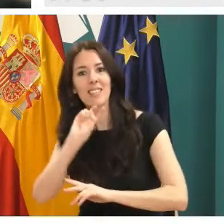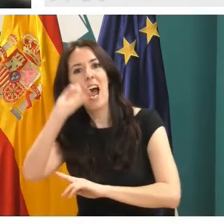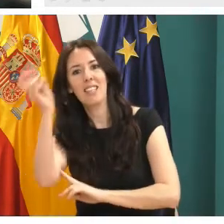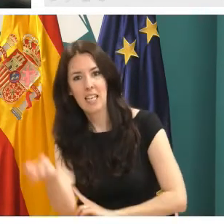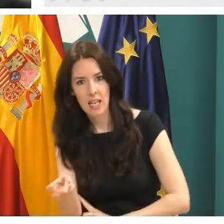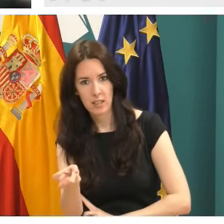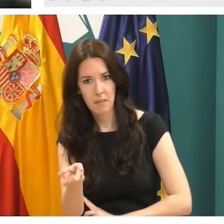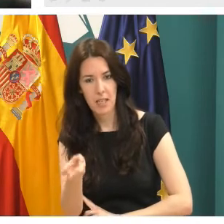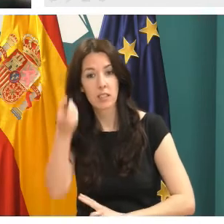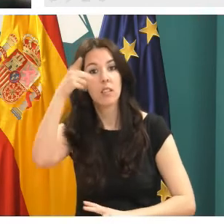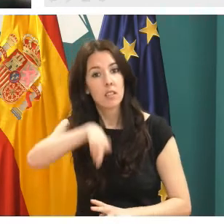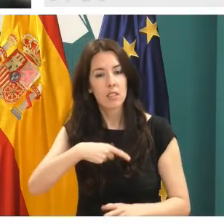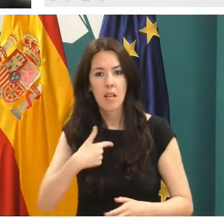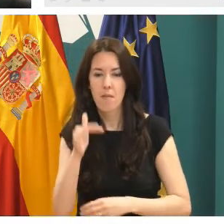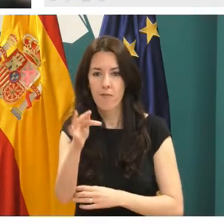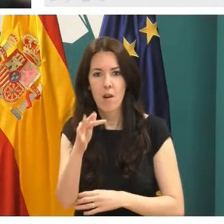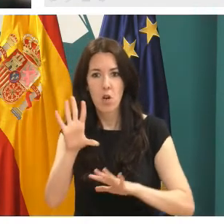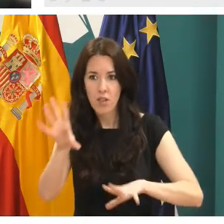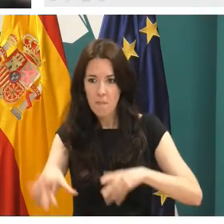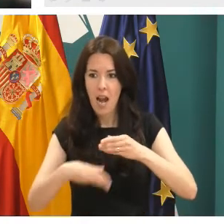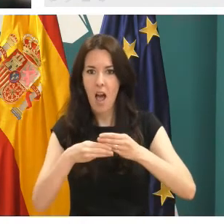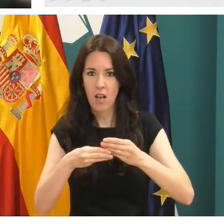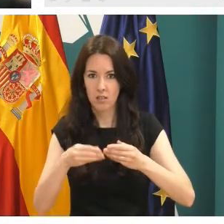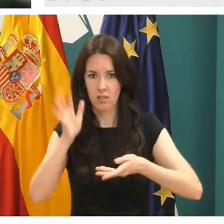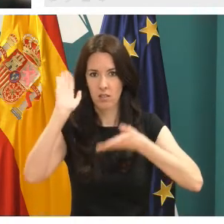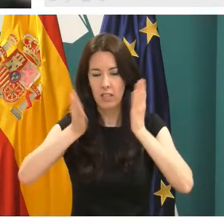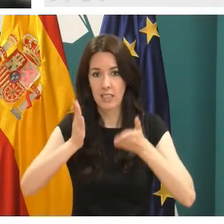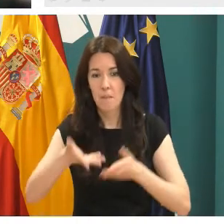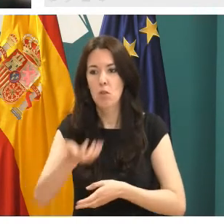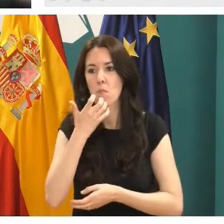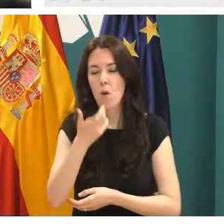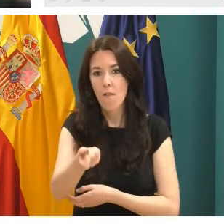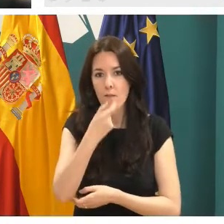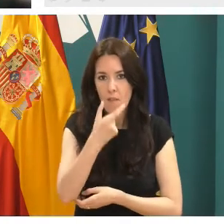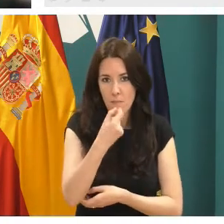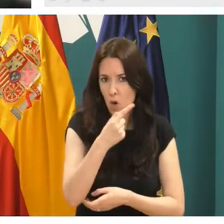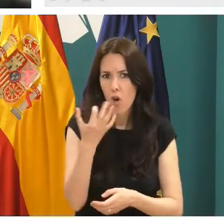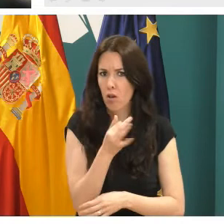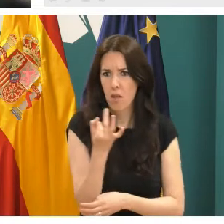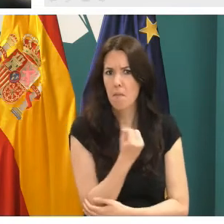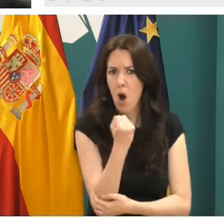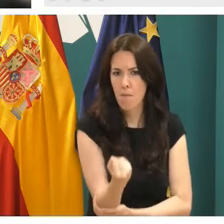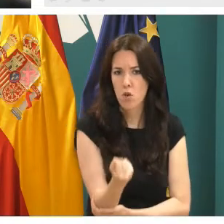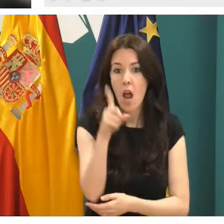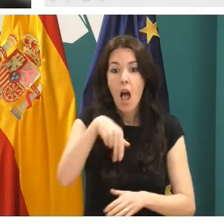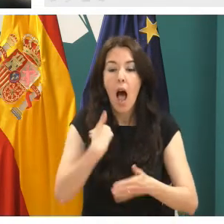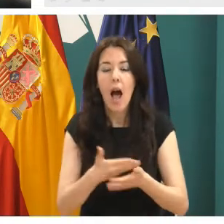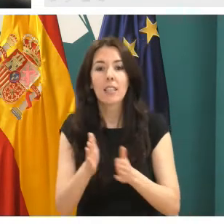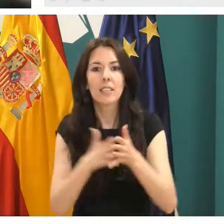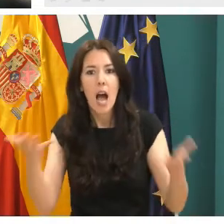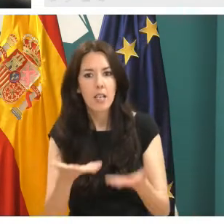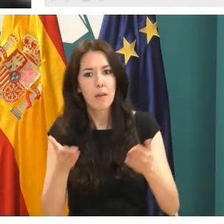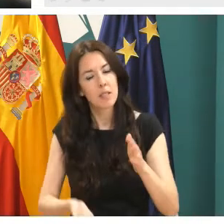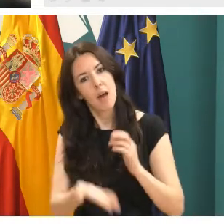por supuesto, favorecer la adherencia al tratamiento, desde el tratamiento farmacológico hasta, como decía al principio, animarse a entrar a un